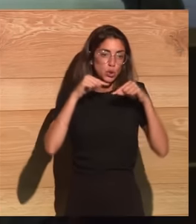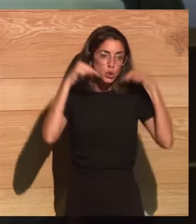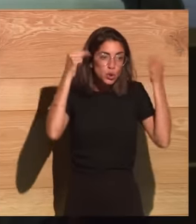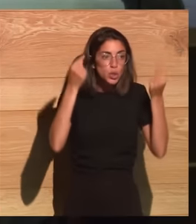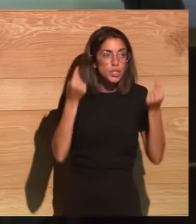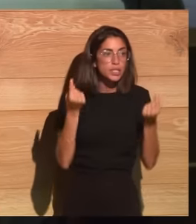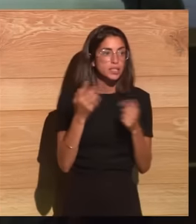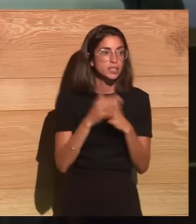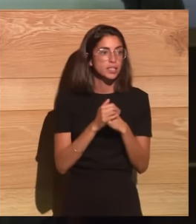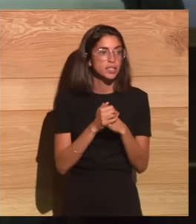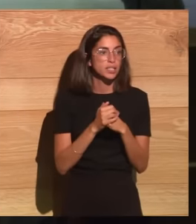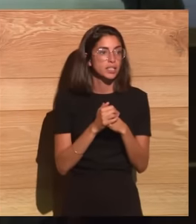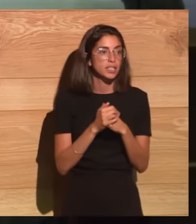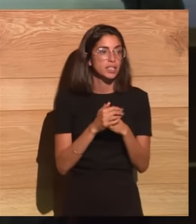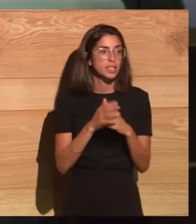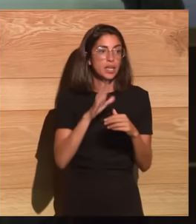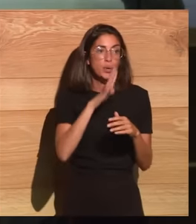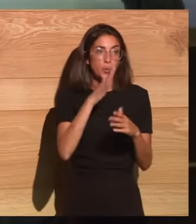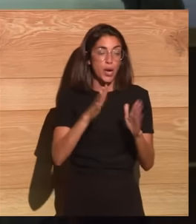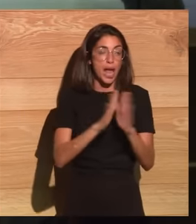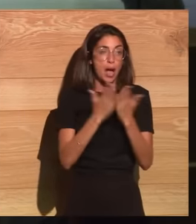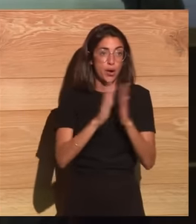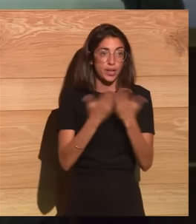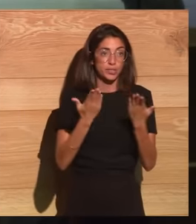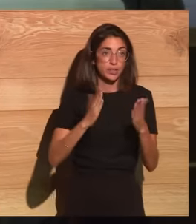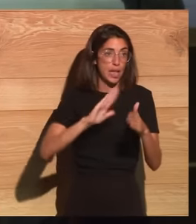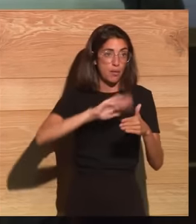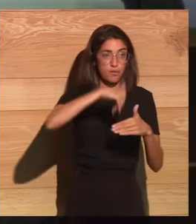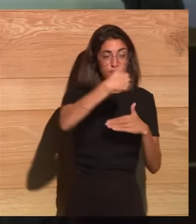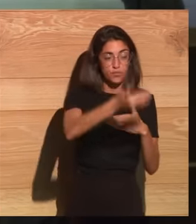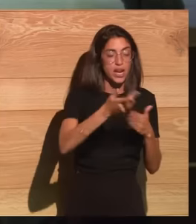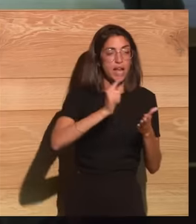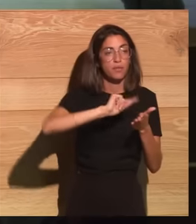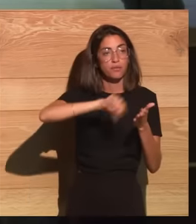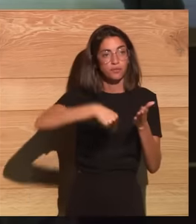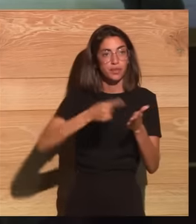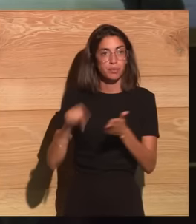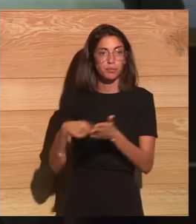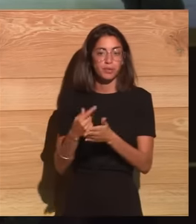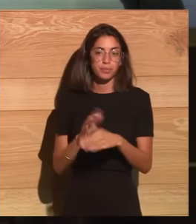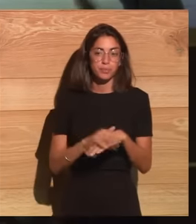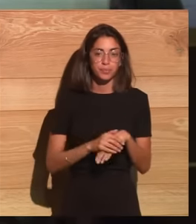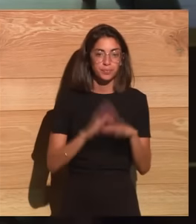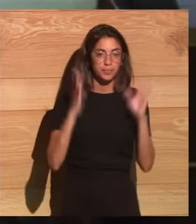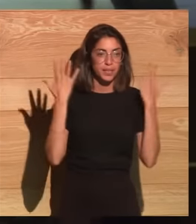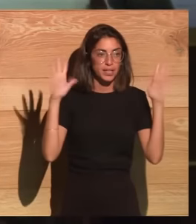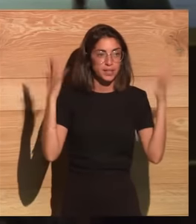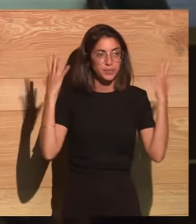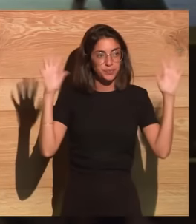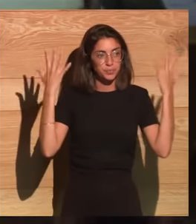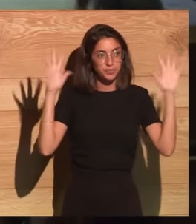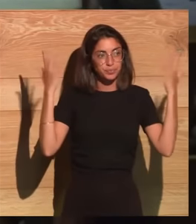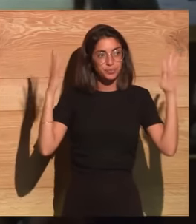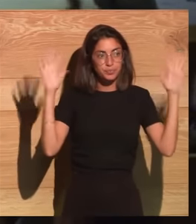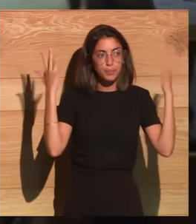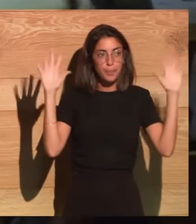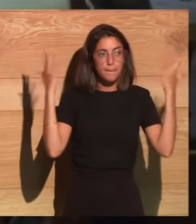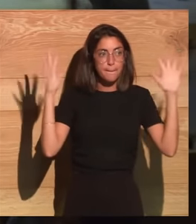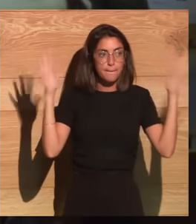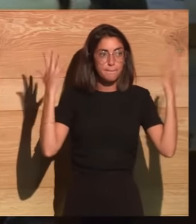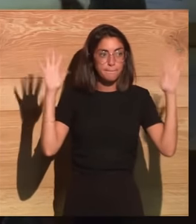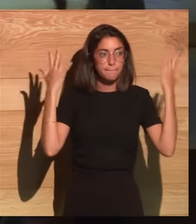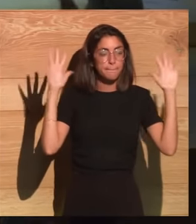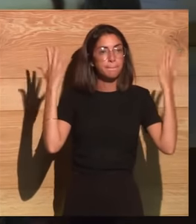y recordad que ahora Arturo firma los libros ahí, en una mesita. Muchísimas gracias por venir a todos. Gracias, enhorabuena por vuestro podcast. Gracias,